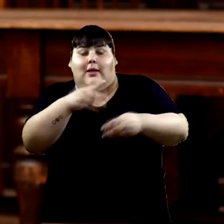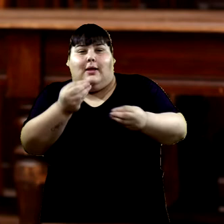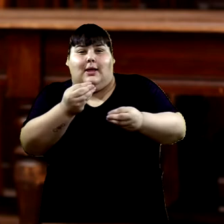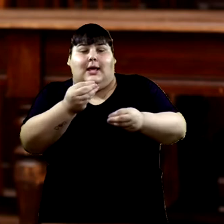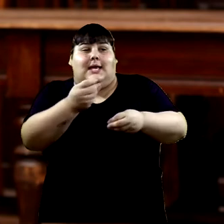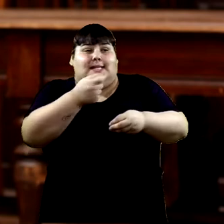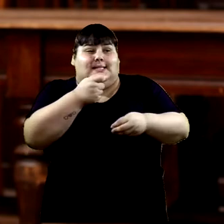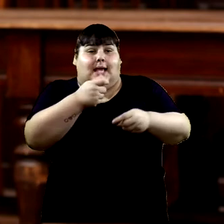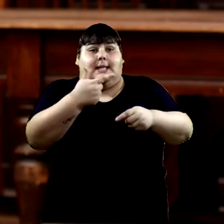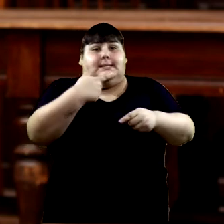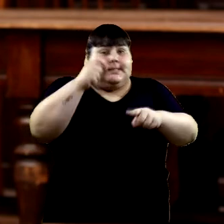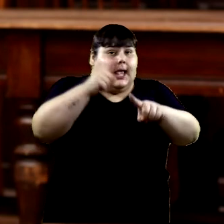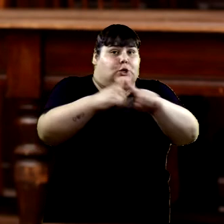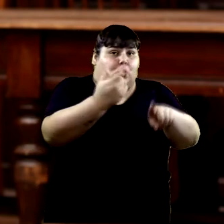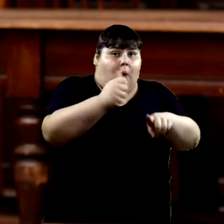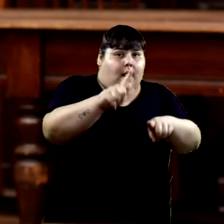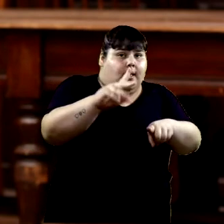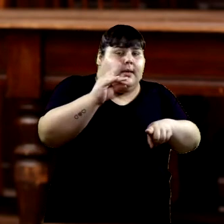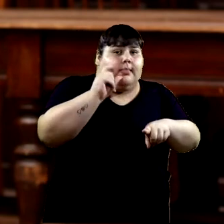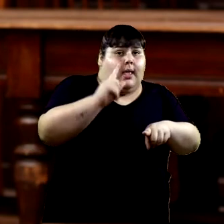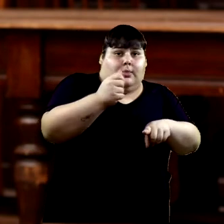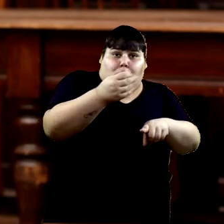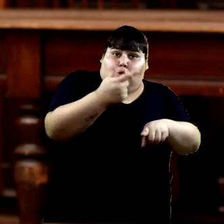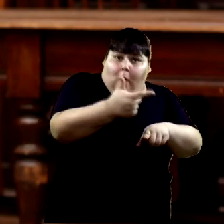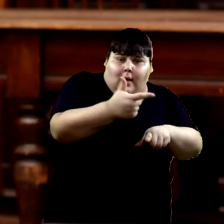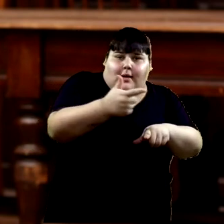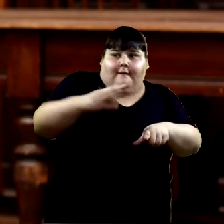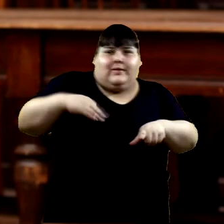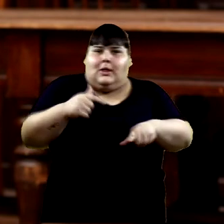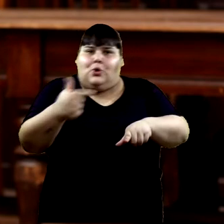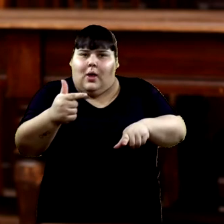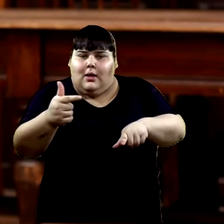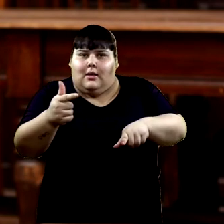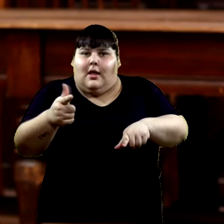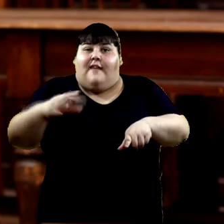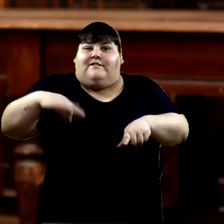sin sexualidad. Que vos y yo estamos hablando gracias a eso, ¿no? Que la